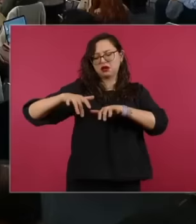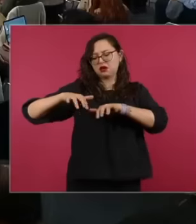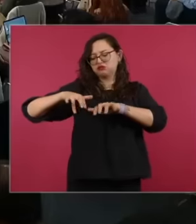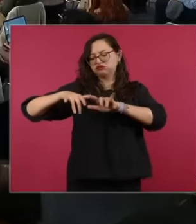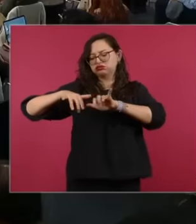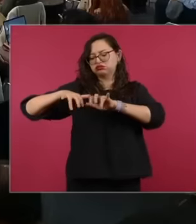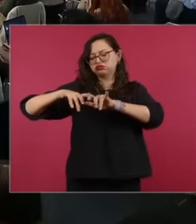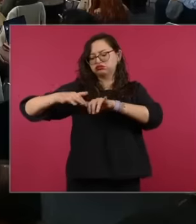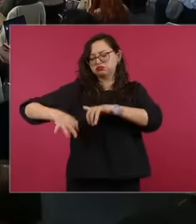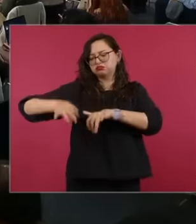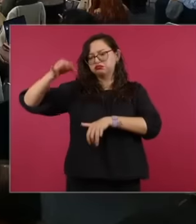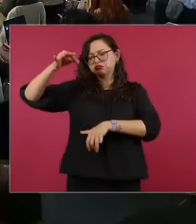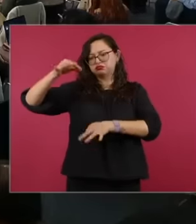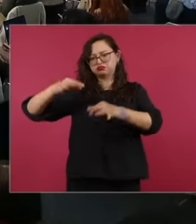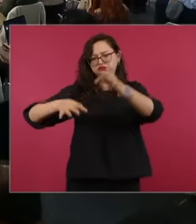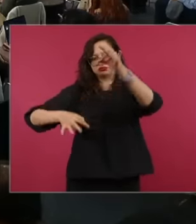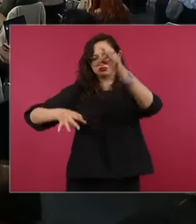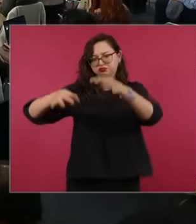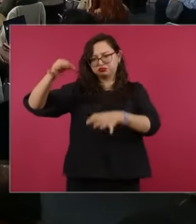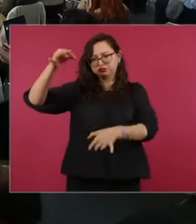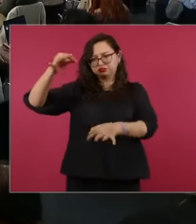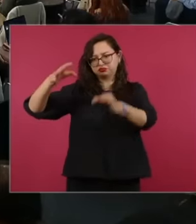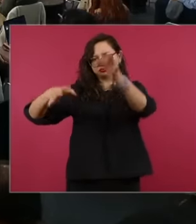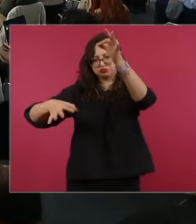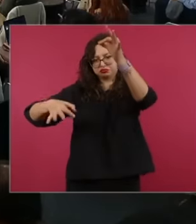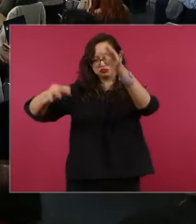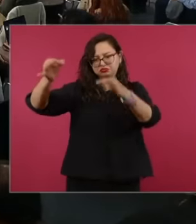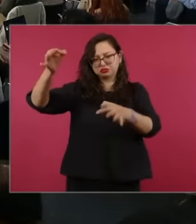presumía, ¿no?, de que tenía todos